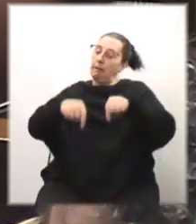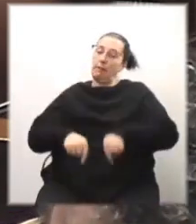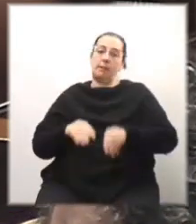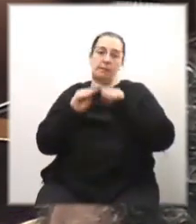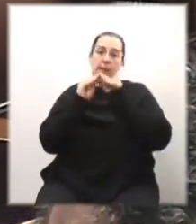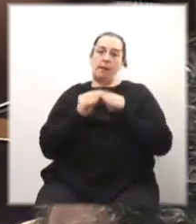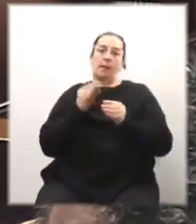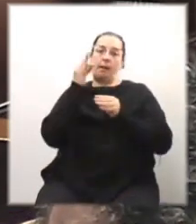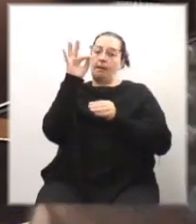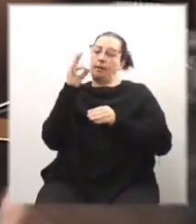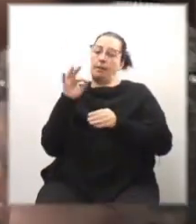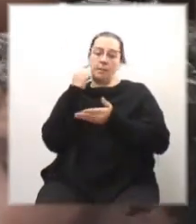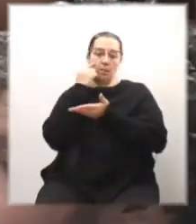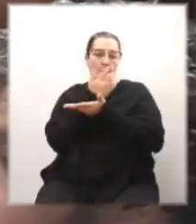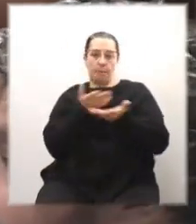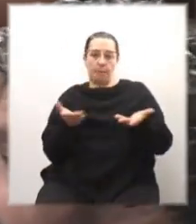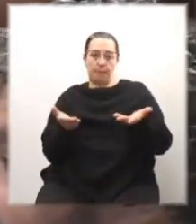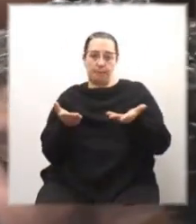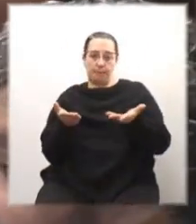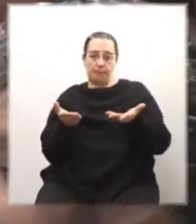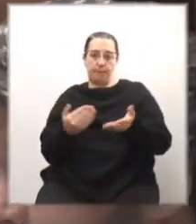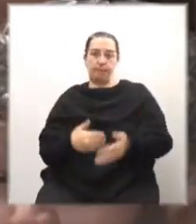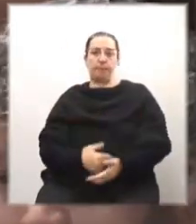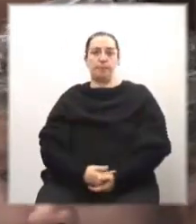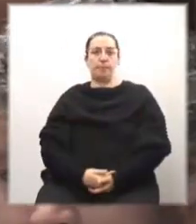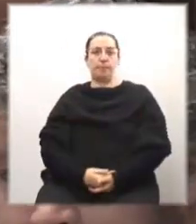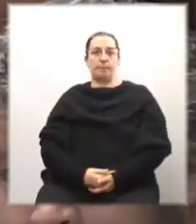rendición de cuentas.